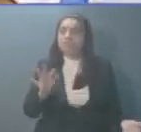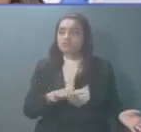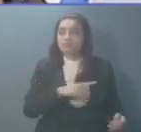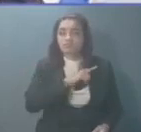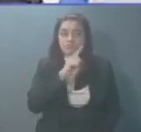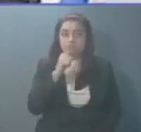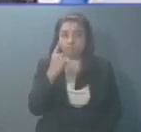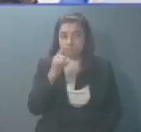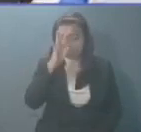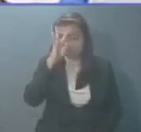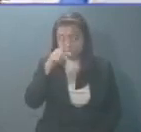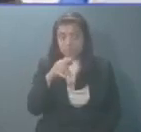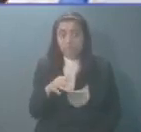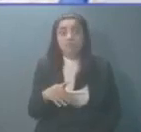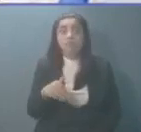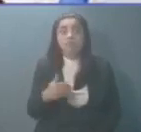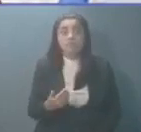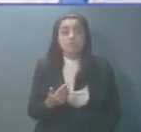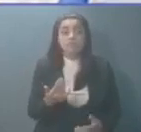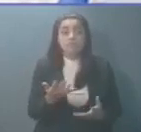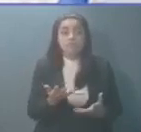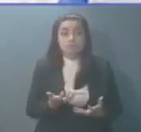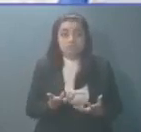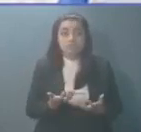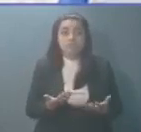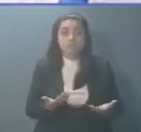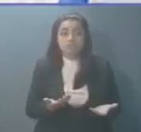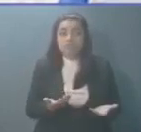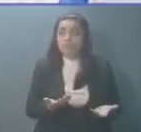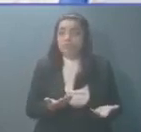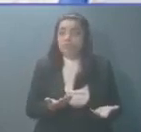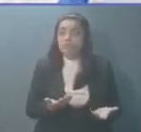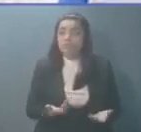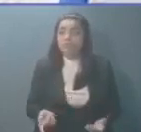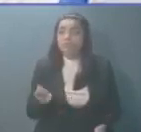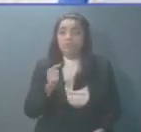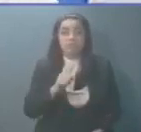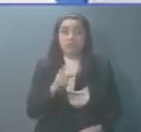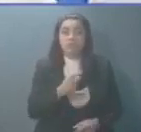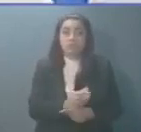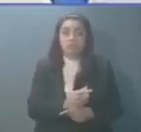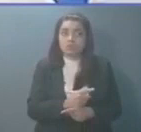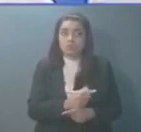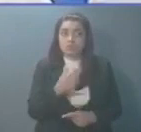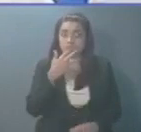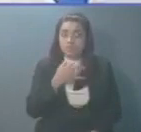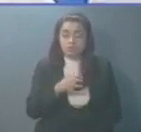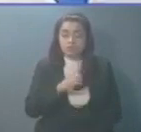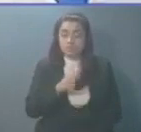hasta inventos para querer perjudicar. Y esto no es correcto